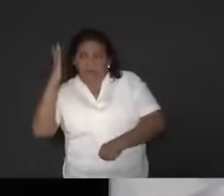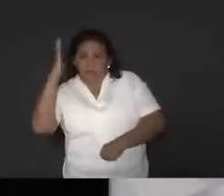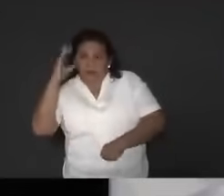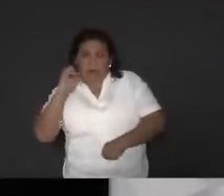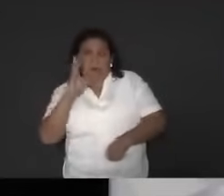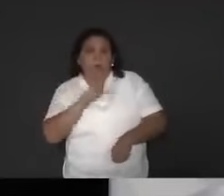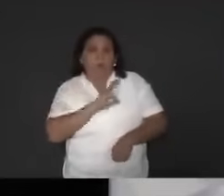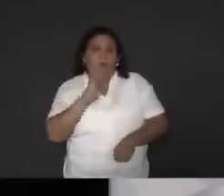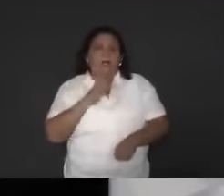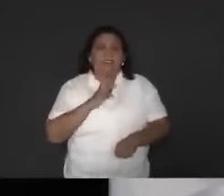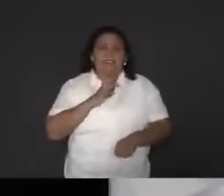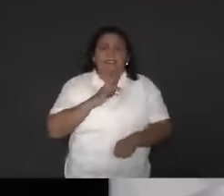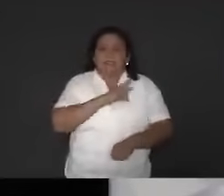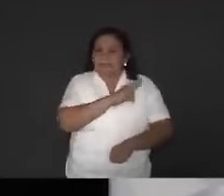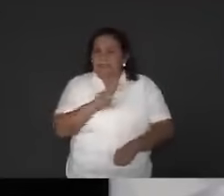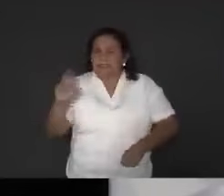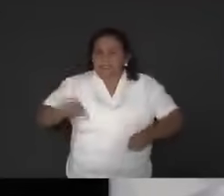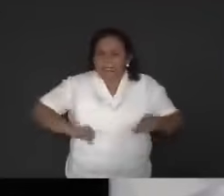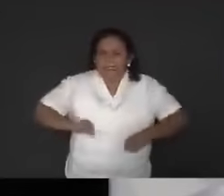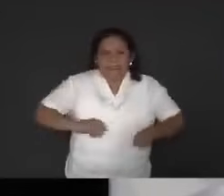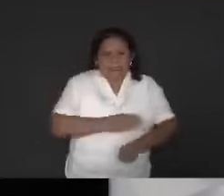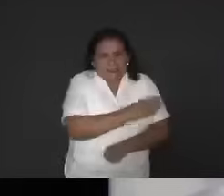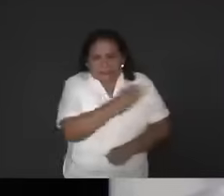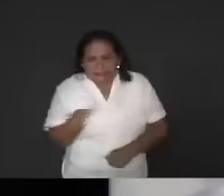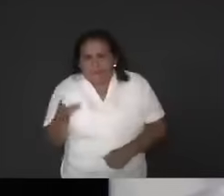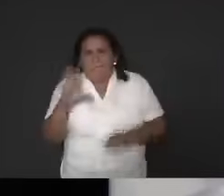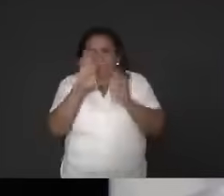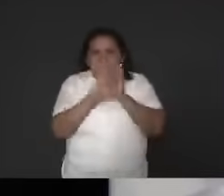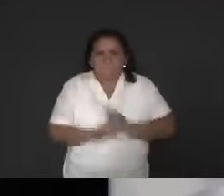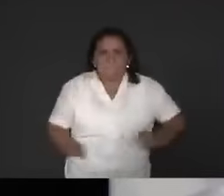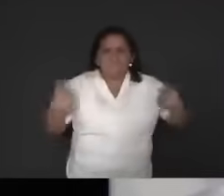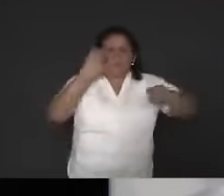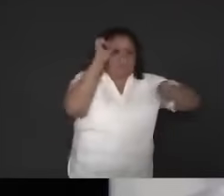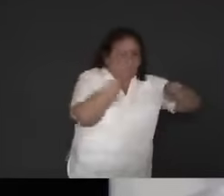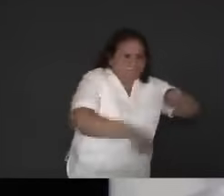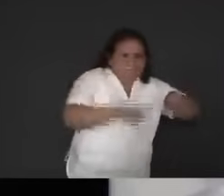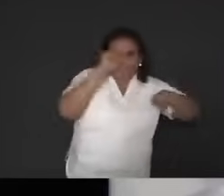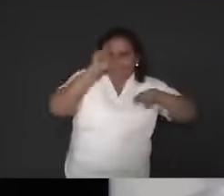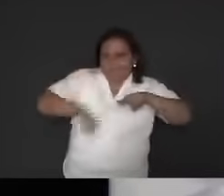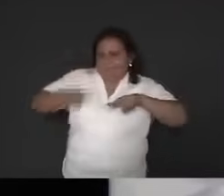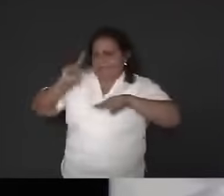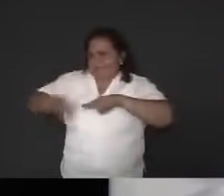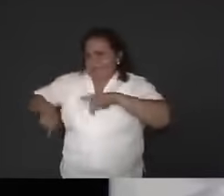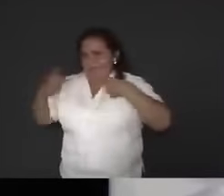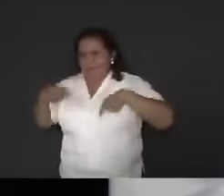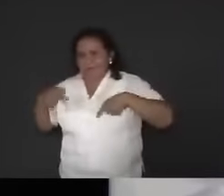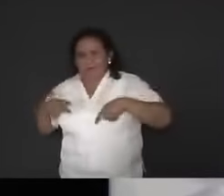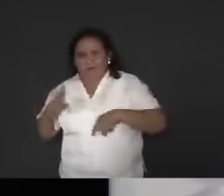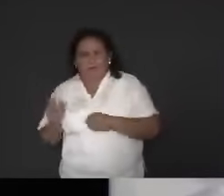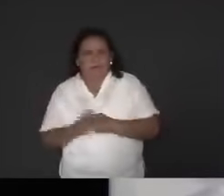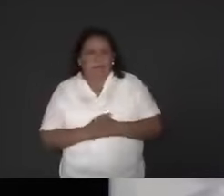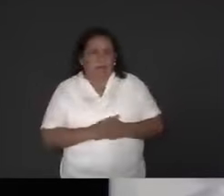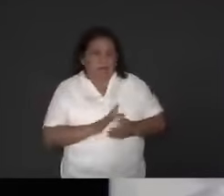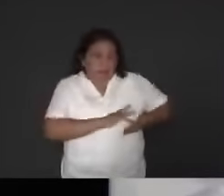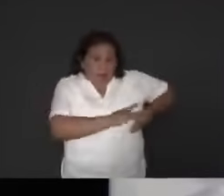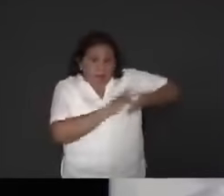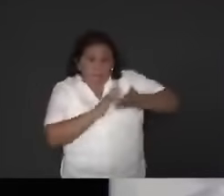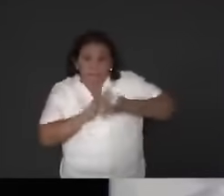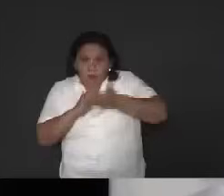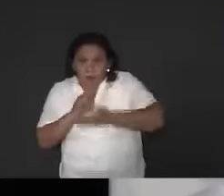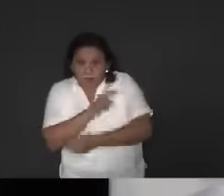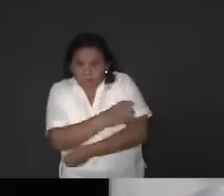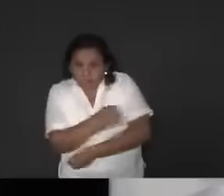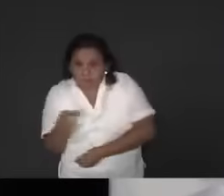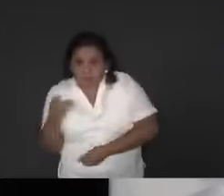productos. Vamos a reactivar al campo, que es fundamental, eliminando los intermediarios y apoyando directamente a los productores que tanto